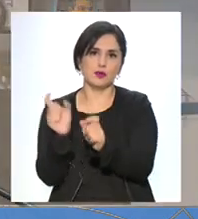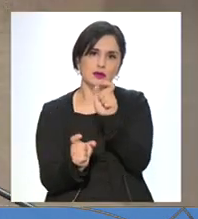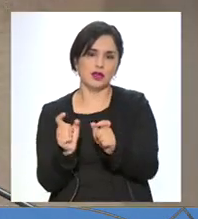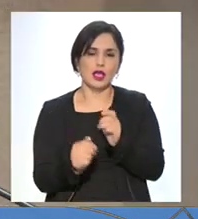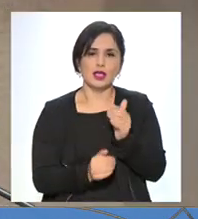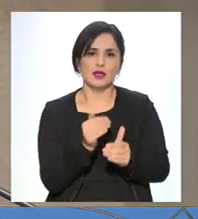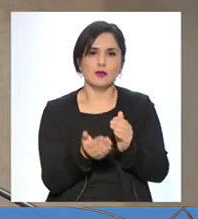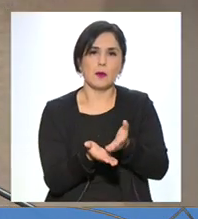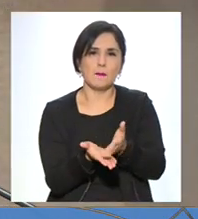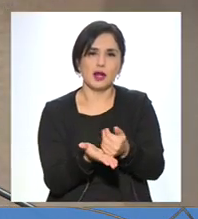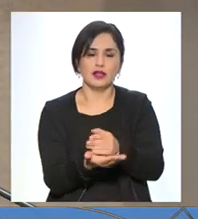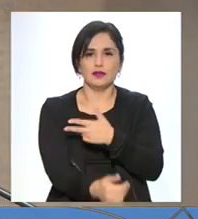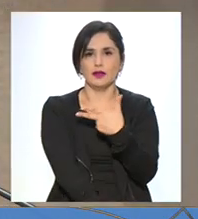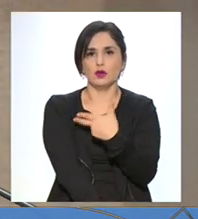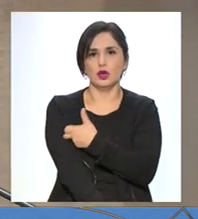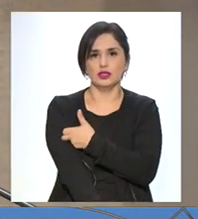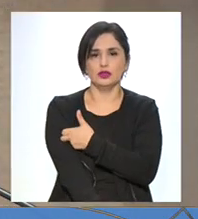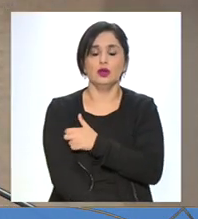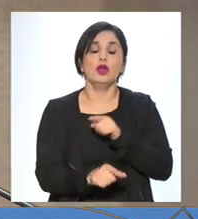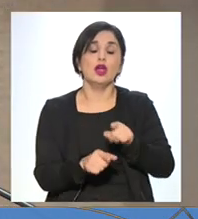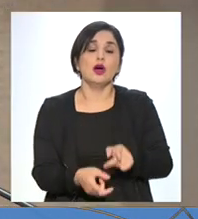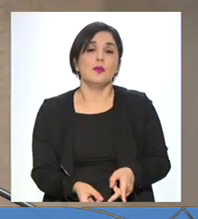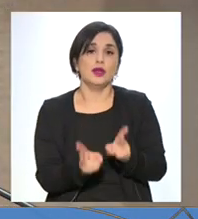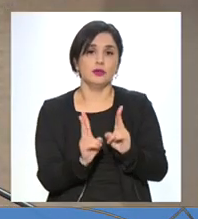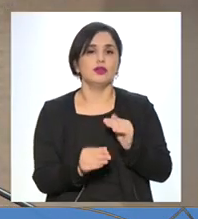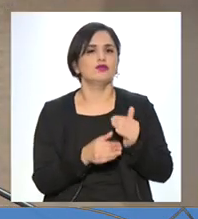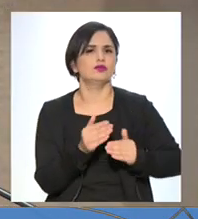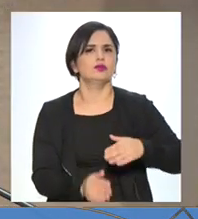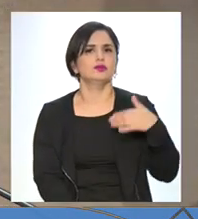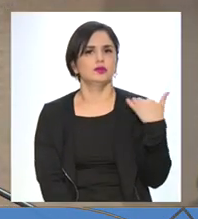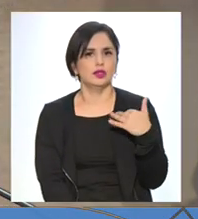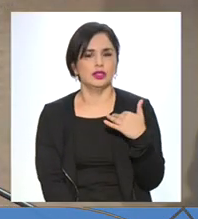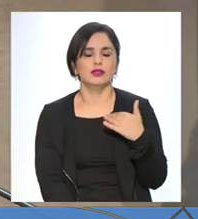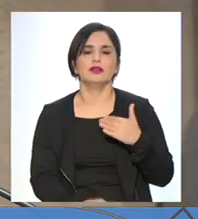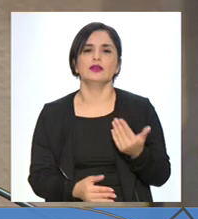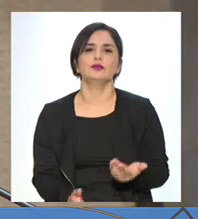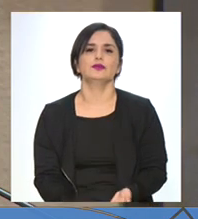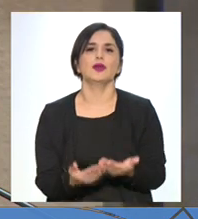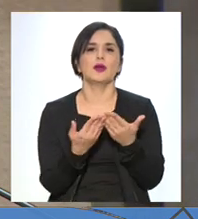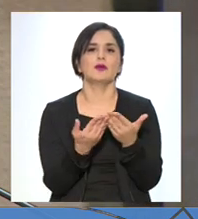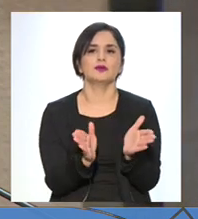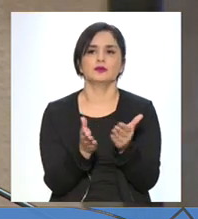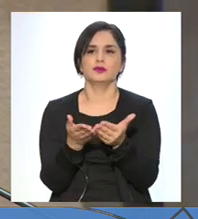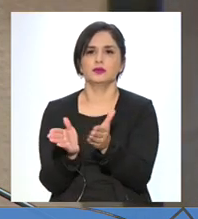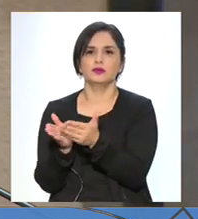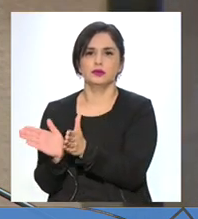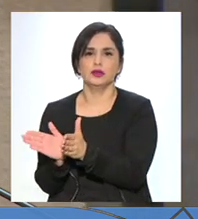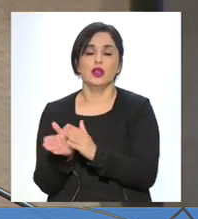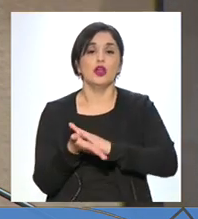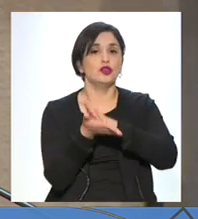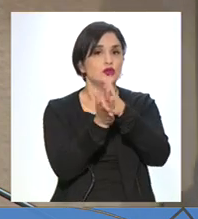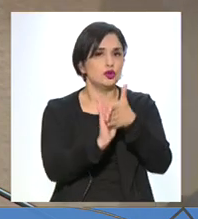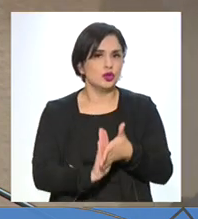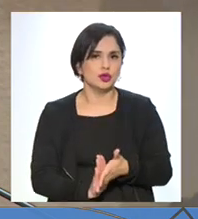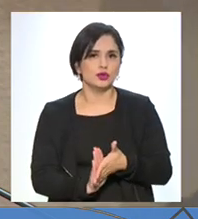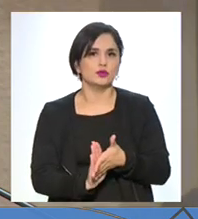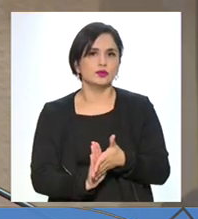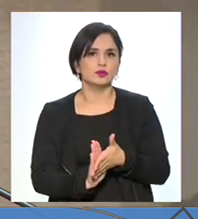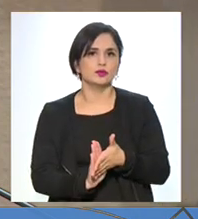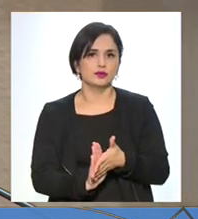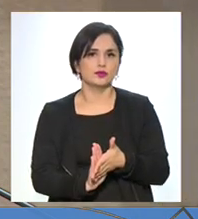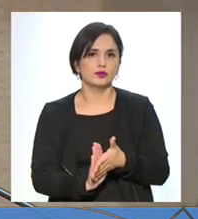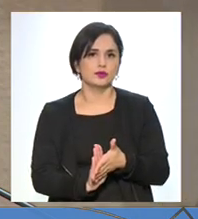del plan de vacunación, lo que ha permitido dar un paso importante en el proceso de apertura. Todo esto ha sido apuntalado por el